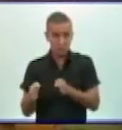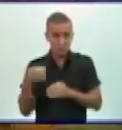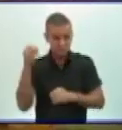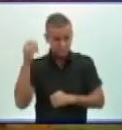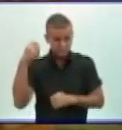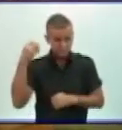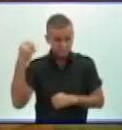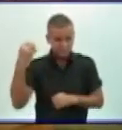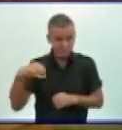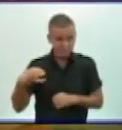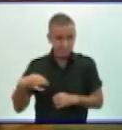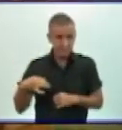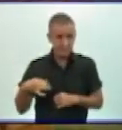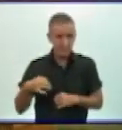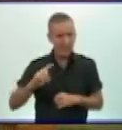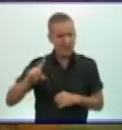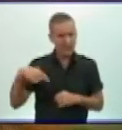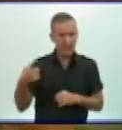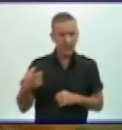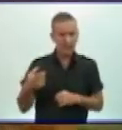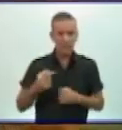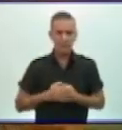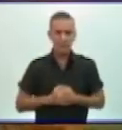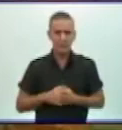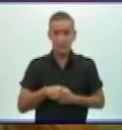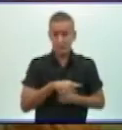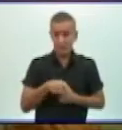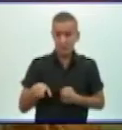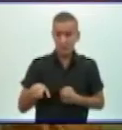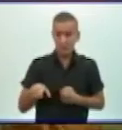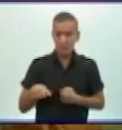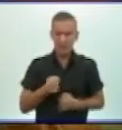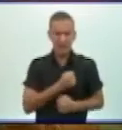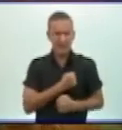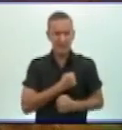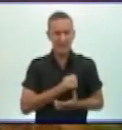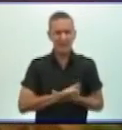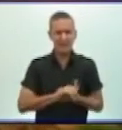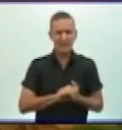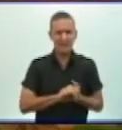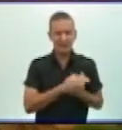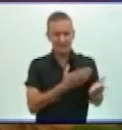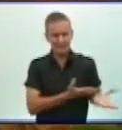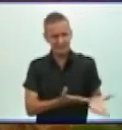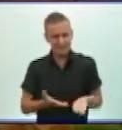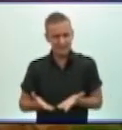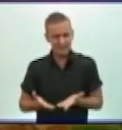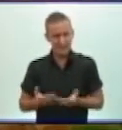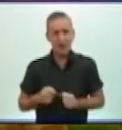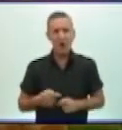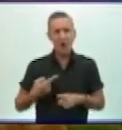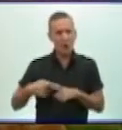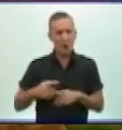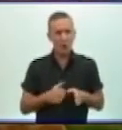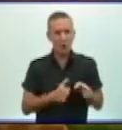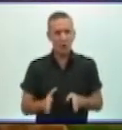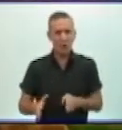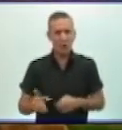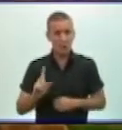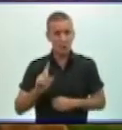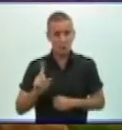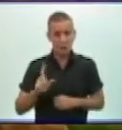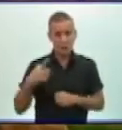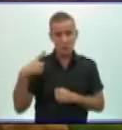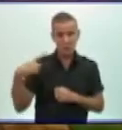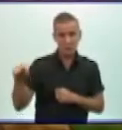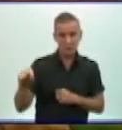Pero eso vamos a dejarlo para después. Y a ustedes, queridos amigos, los invito a pasar a otro momento. Y luego, no se vayan, porque volvemos